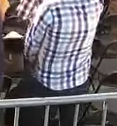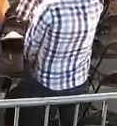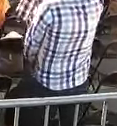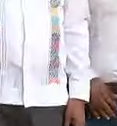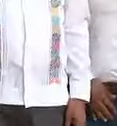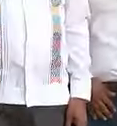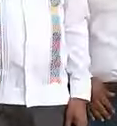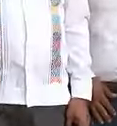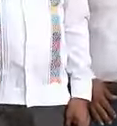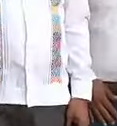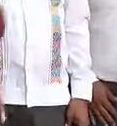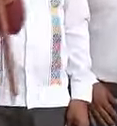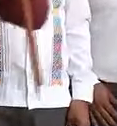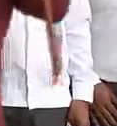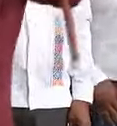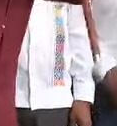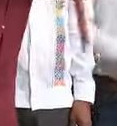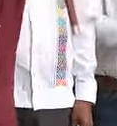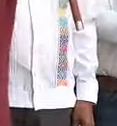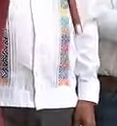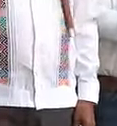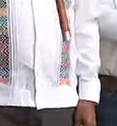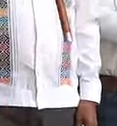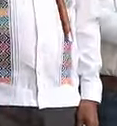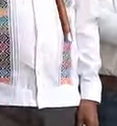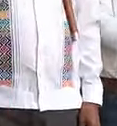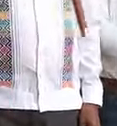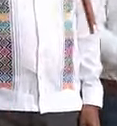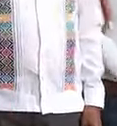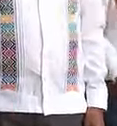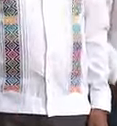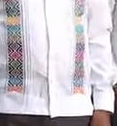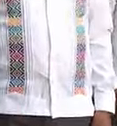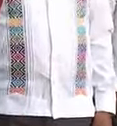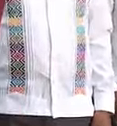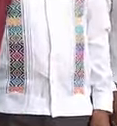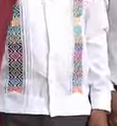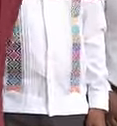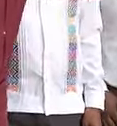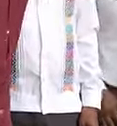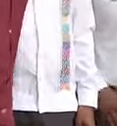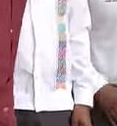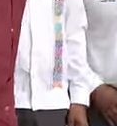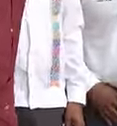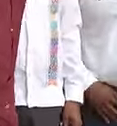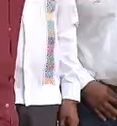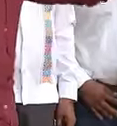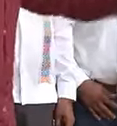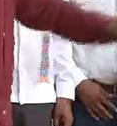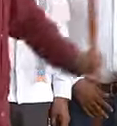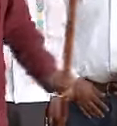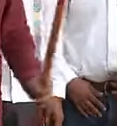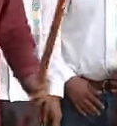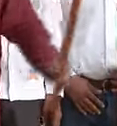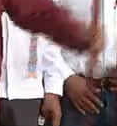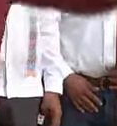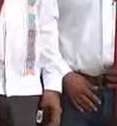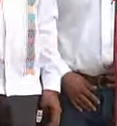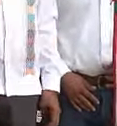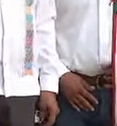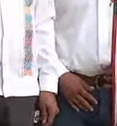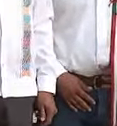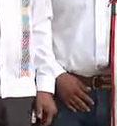Andrés Manuel López Obrador, y la presidenta electa, doctora Claudia Sheinbaum Pardo. Agradecemos a